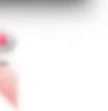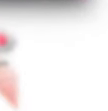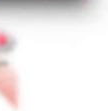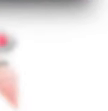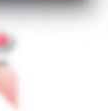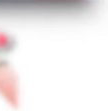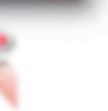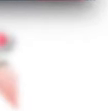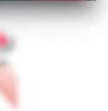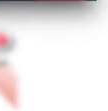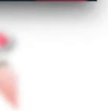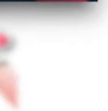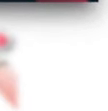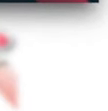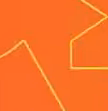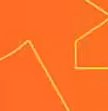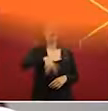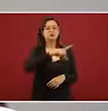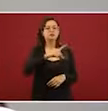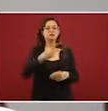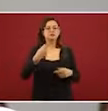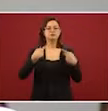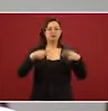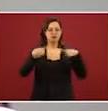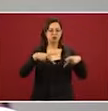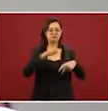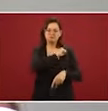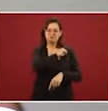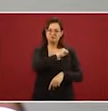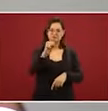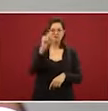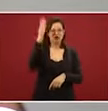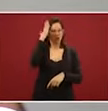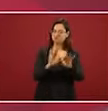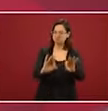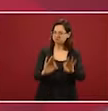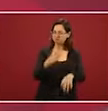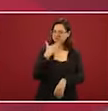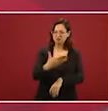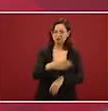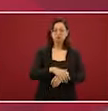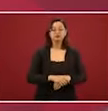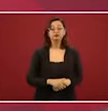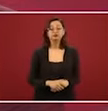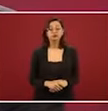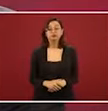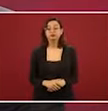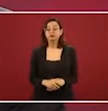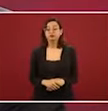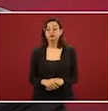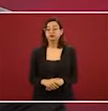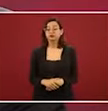con 45% de rechazo ciudadano. El propio presidente reconoció su disminución en las encuestas, pero en lugar de aceptar fallas y